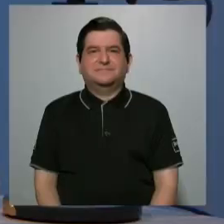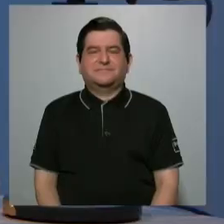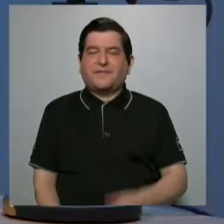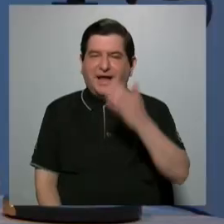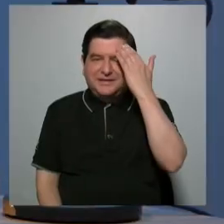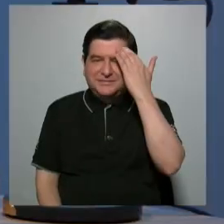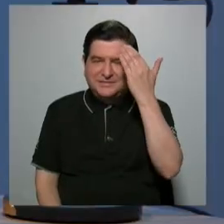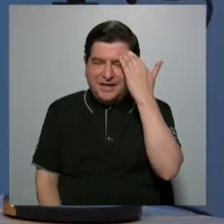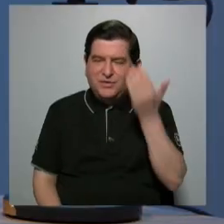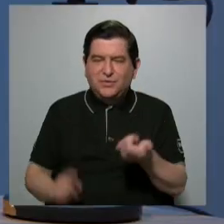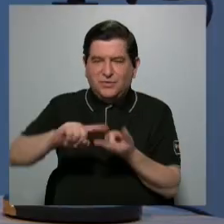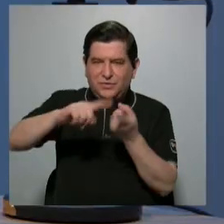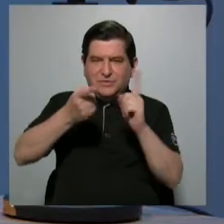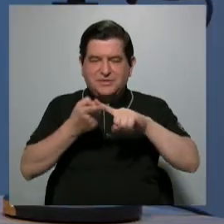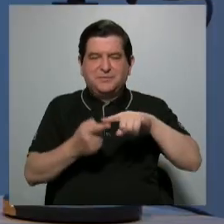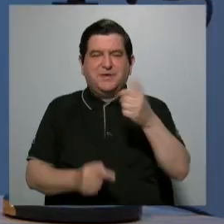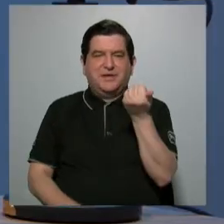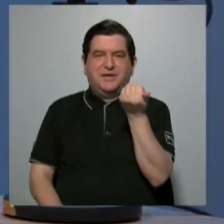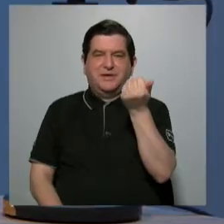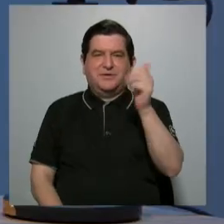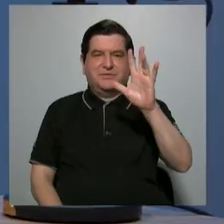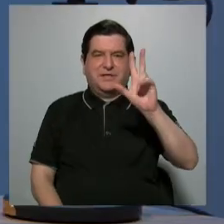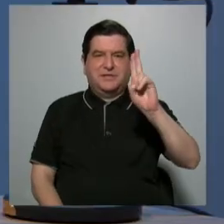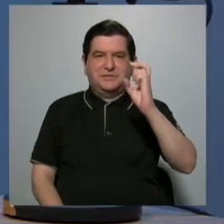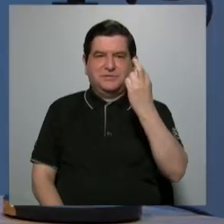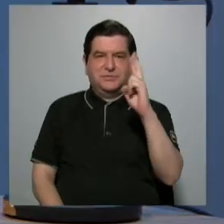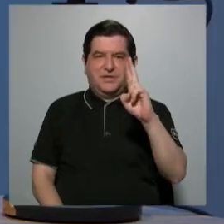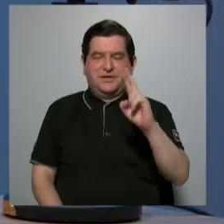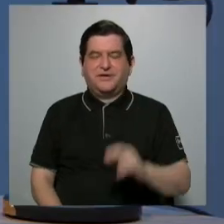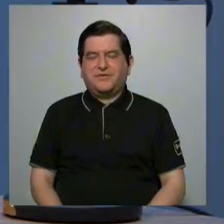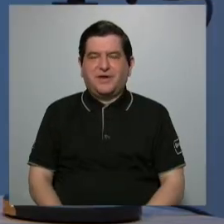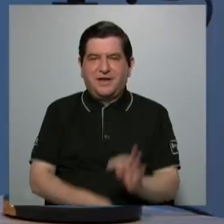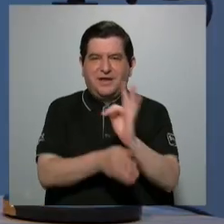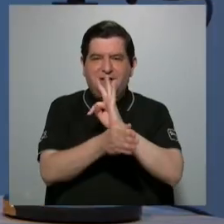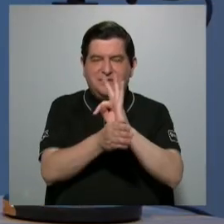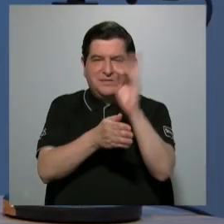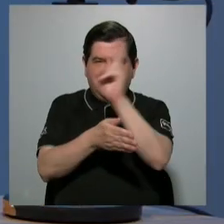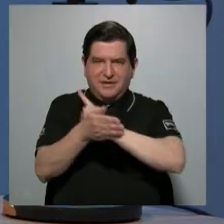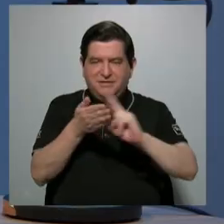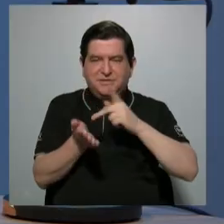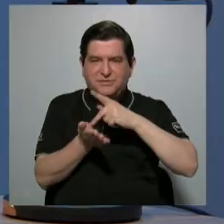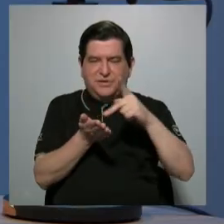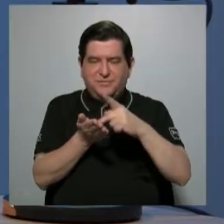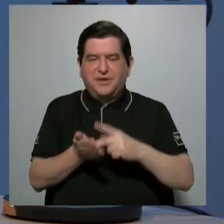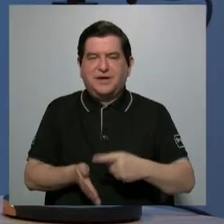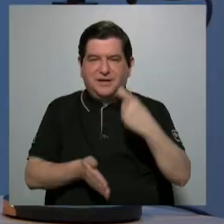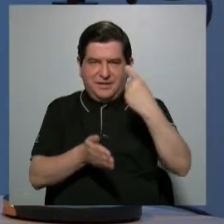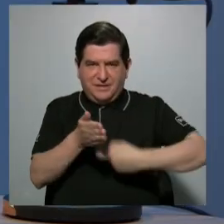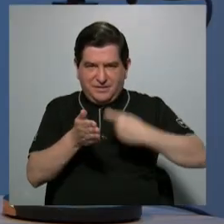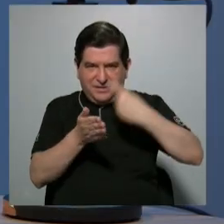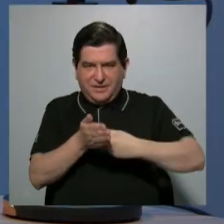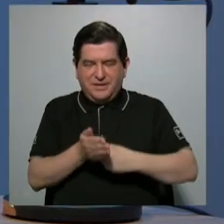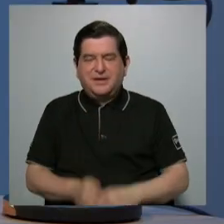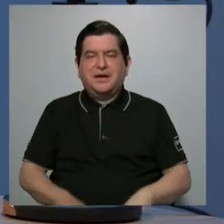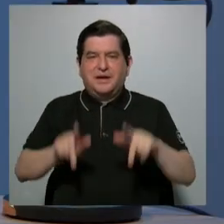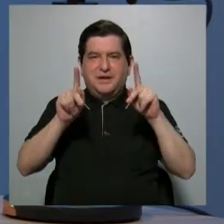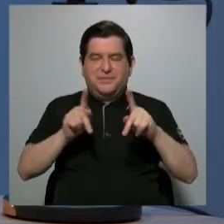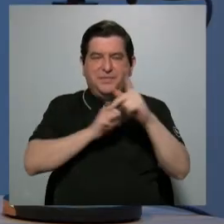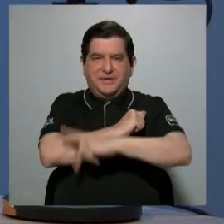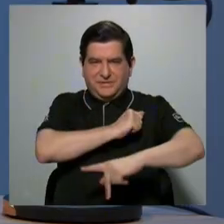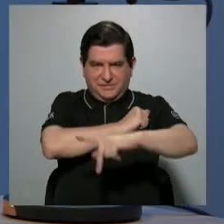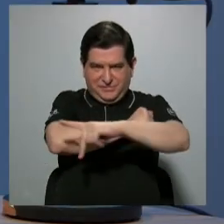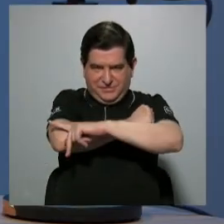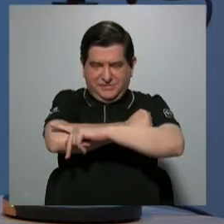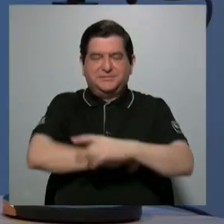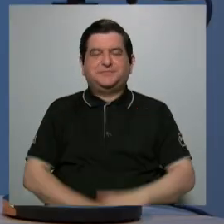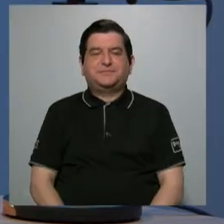los saludamos, amigas y amigos de 15 UCR, este medio televisivo que se paga con los impuestos que tributan los habitantes de este